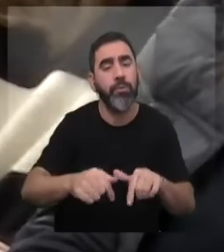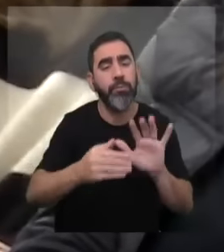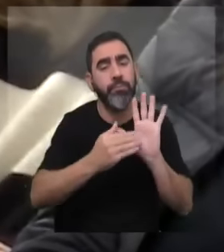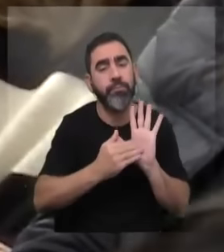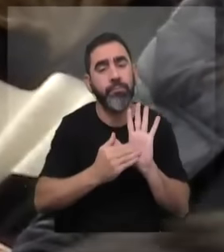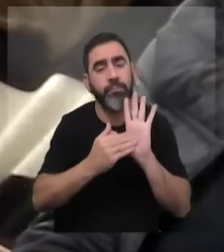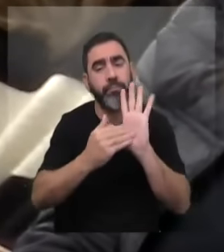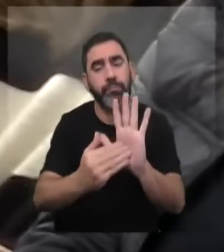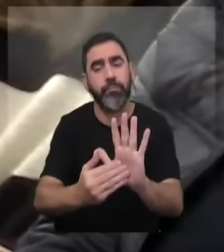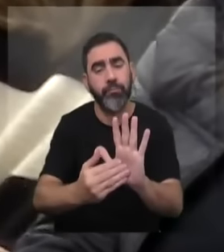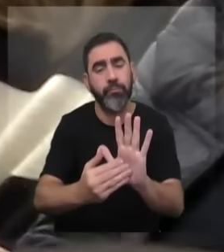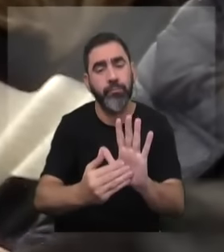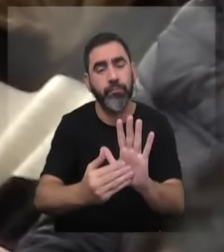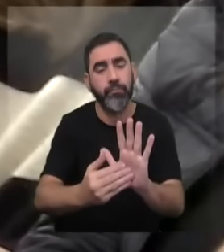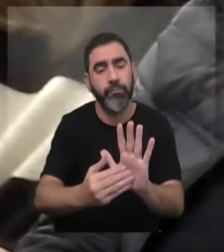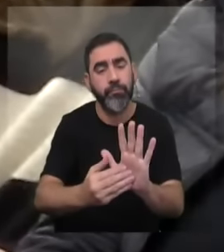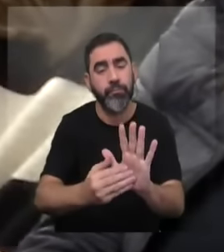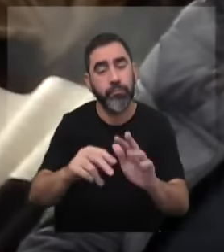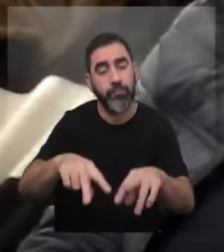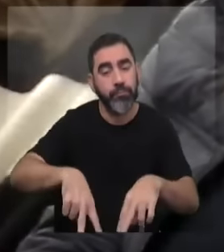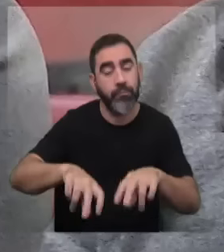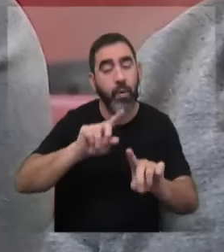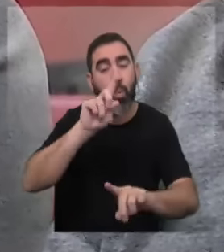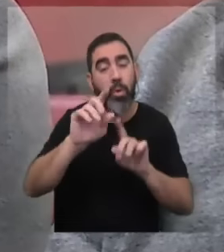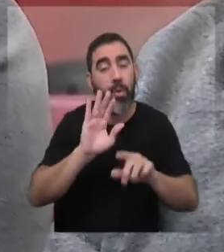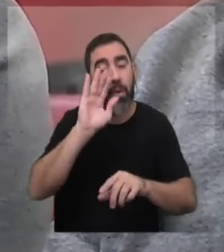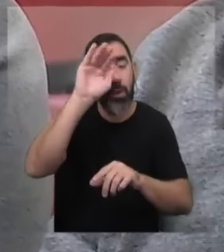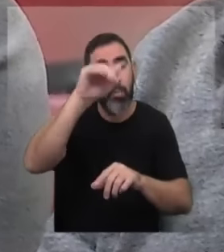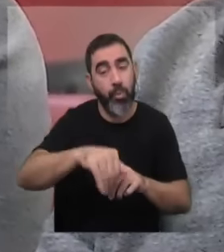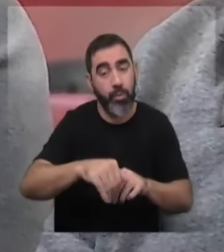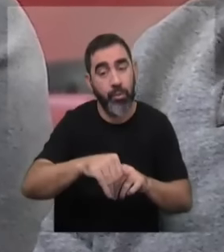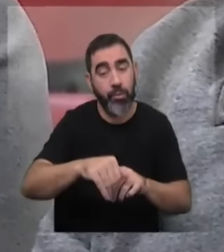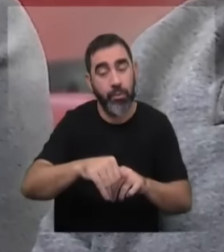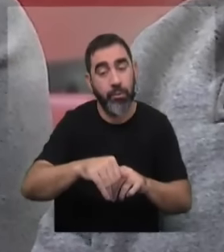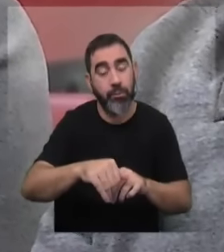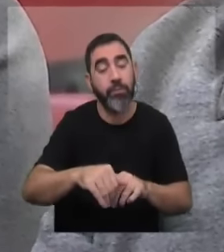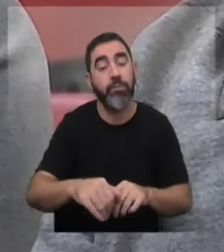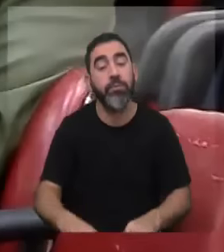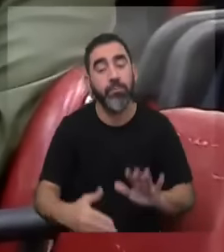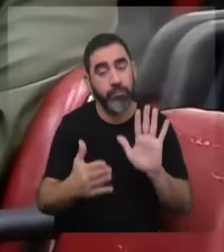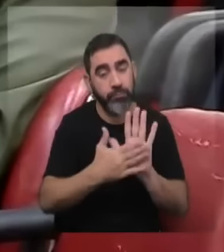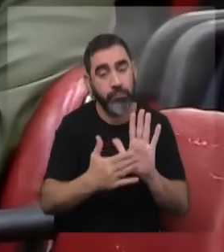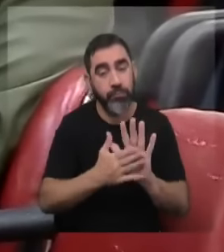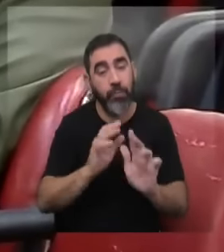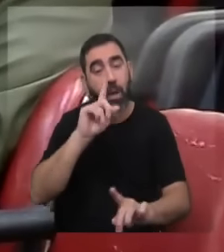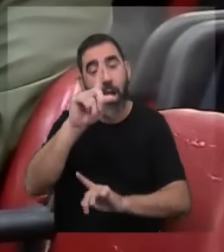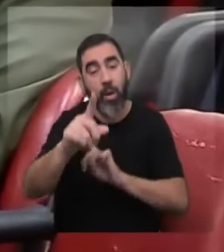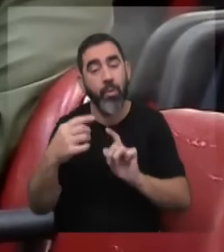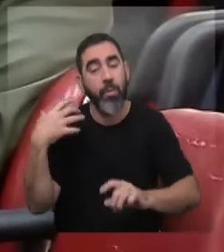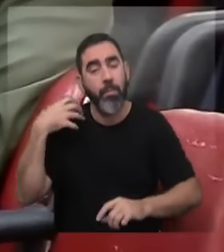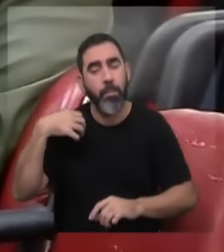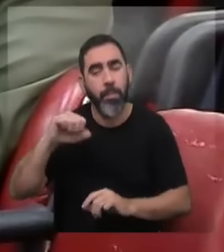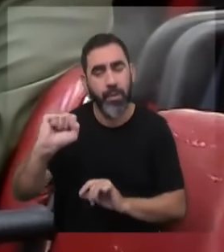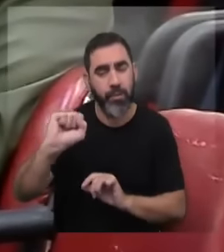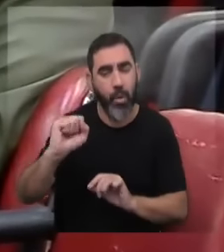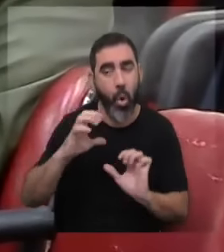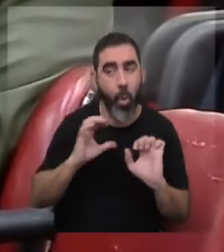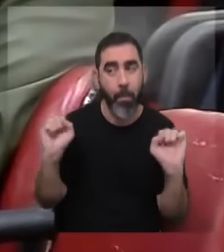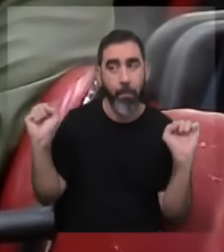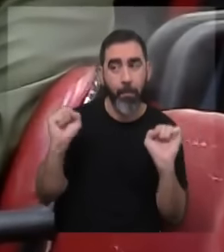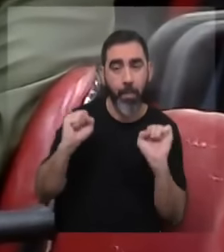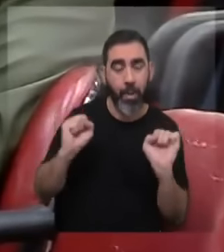eh Por un lado un estudio de la Universidad de la República del núcleo interdisciplinario que demuestra que alguno de los mitos o de los miedos que